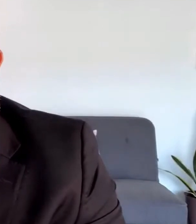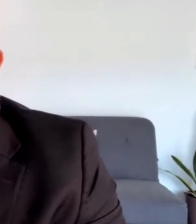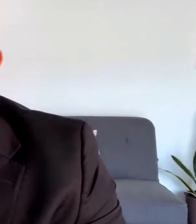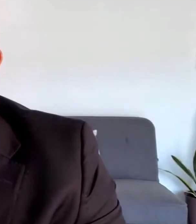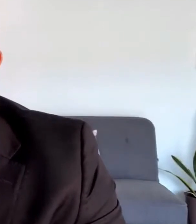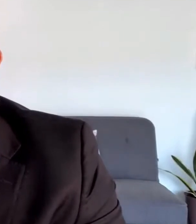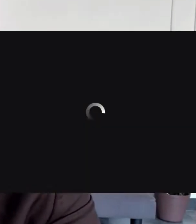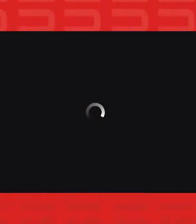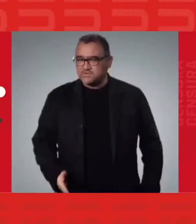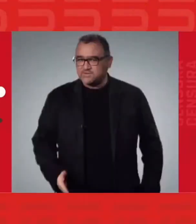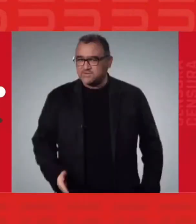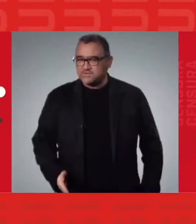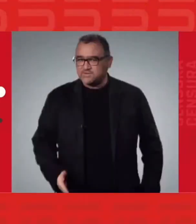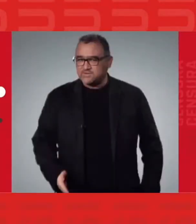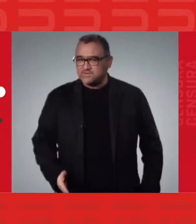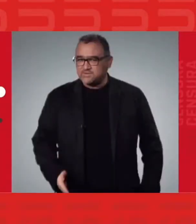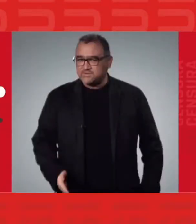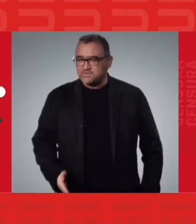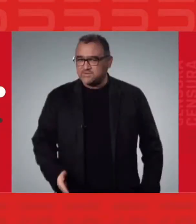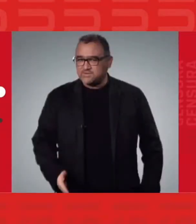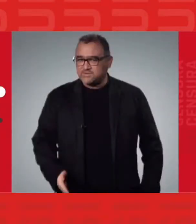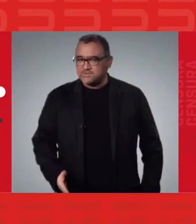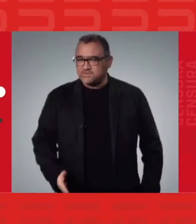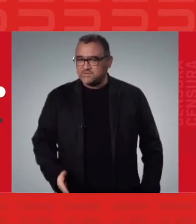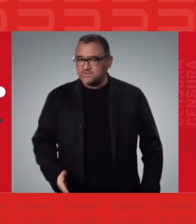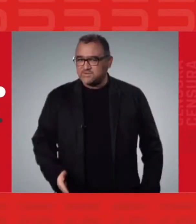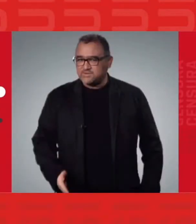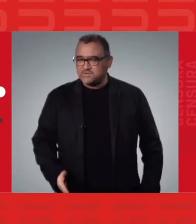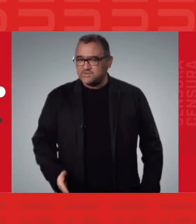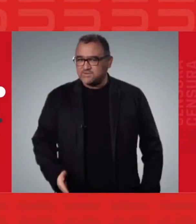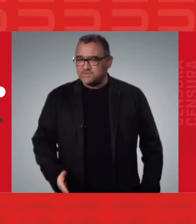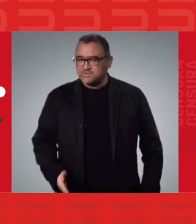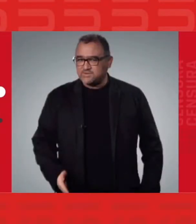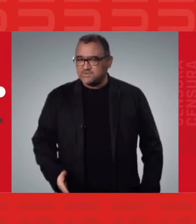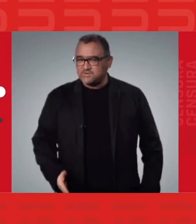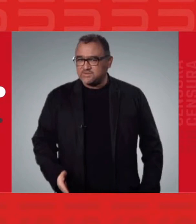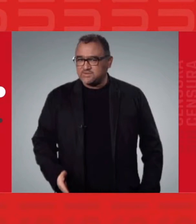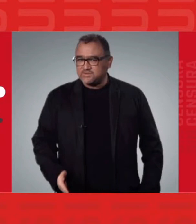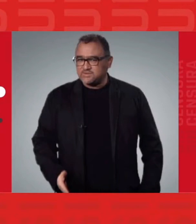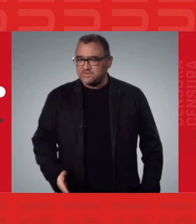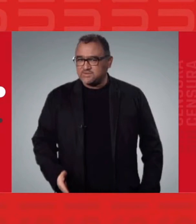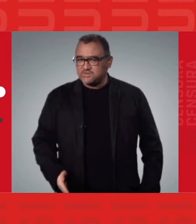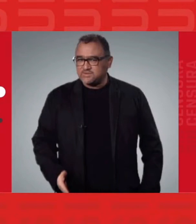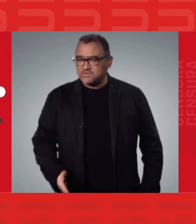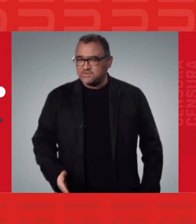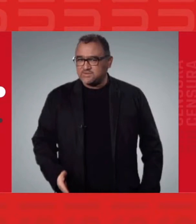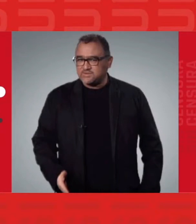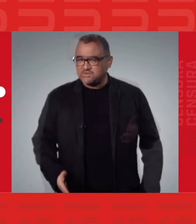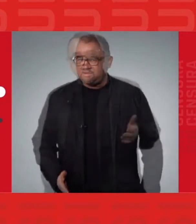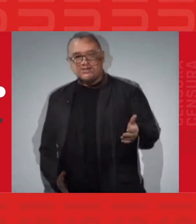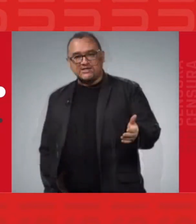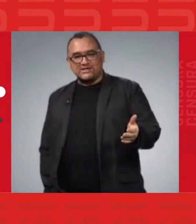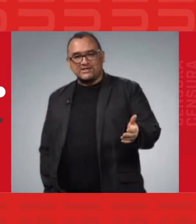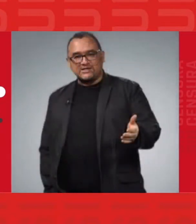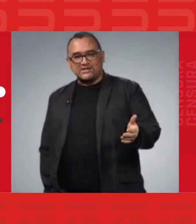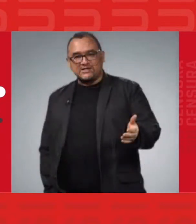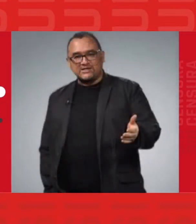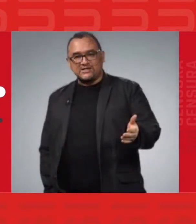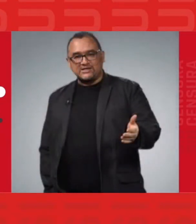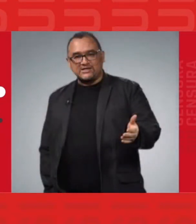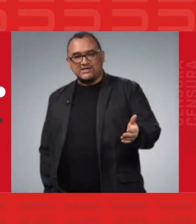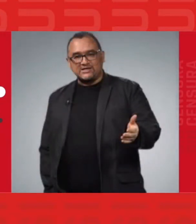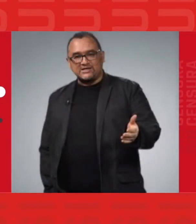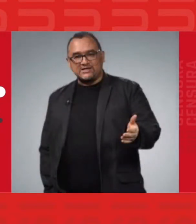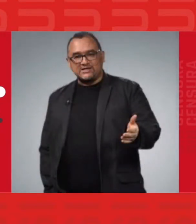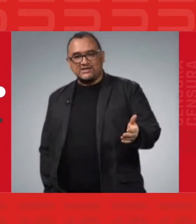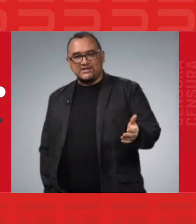Maestro Luis Guillermo Hernández, director de la Sexta W, periodista independiente, académico universitario, porque anda